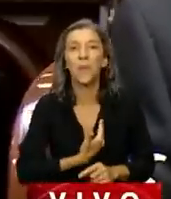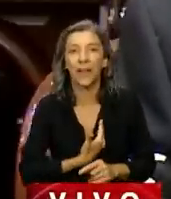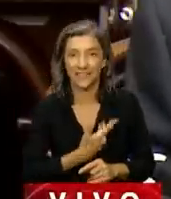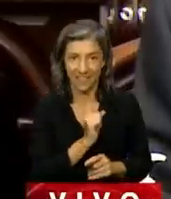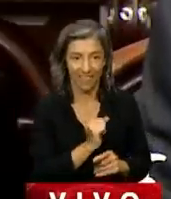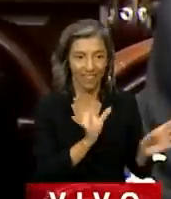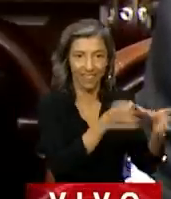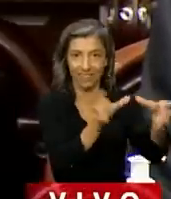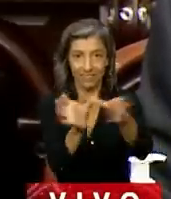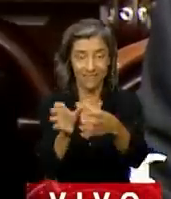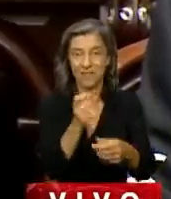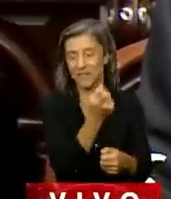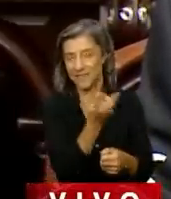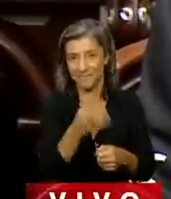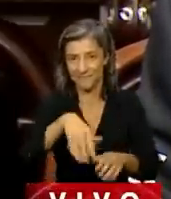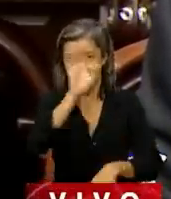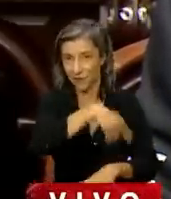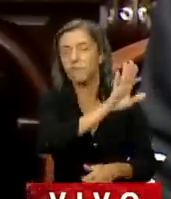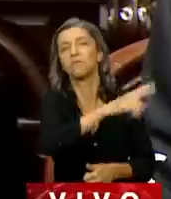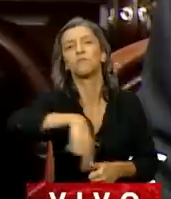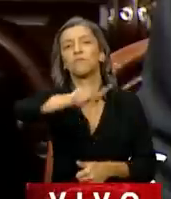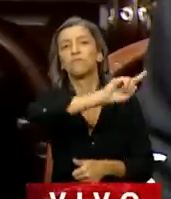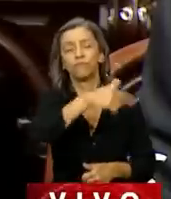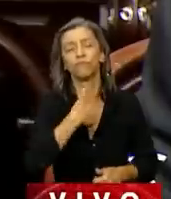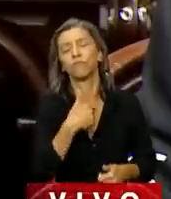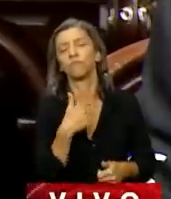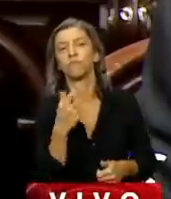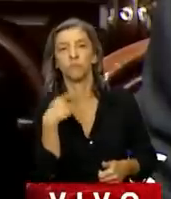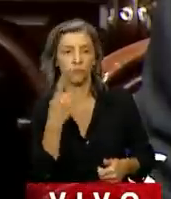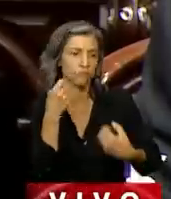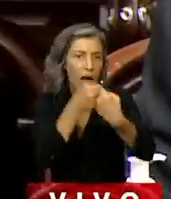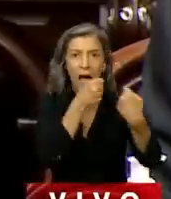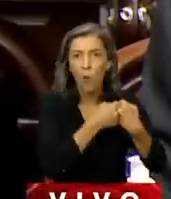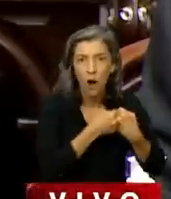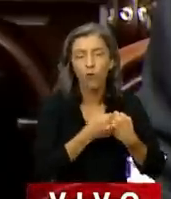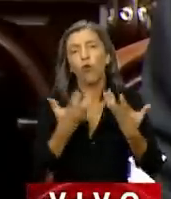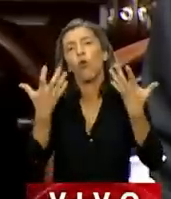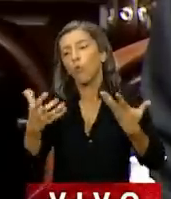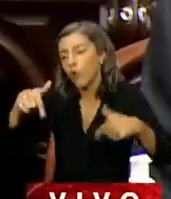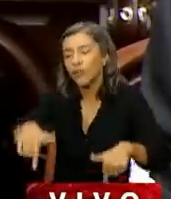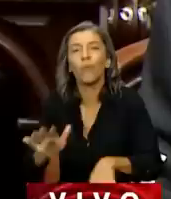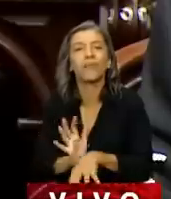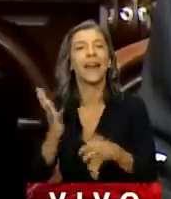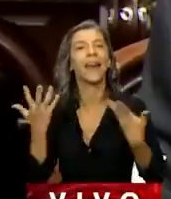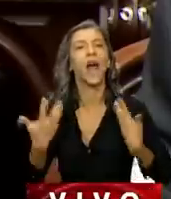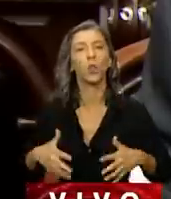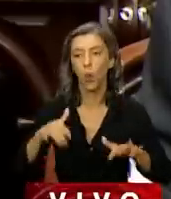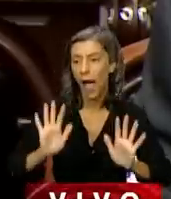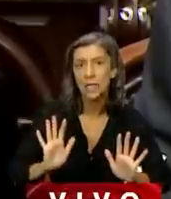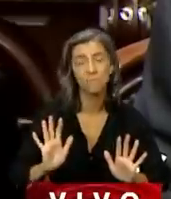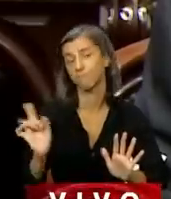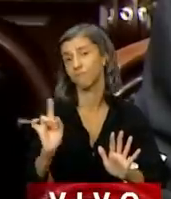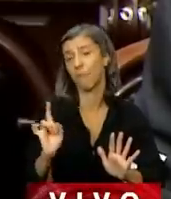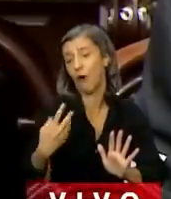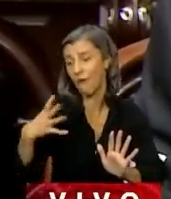se expresaban. Obviamente que estamos ante una anomalía en el sentido de que